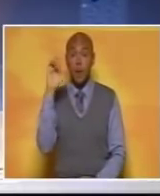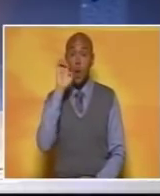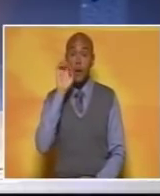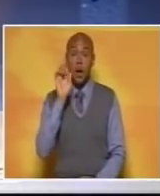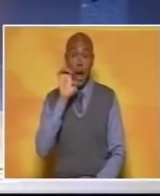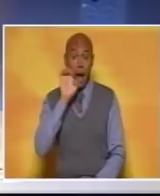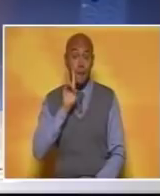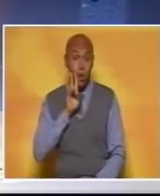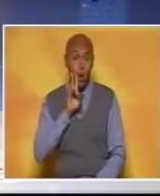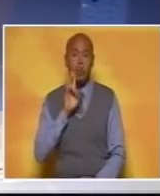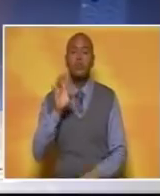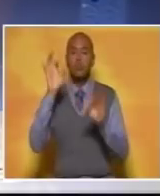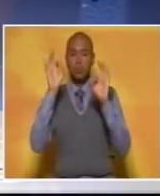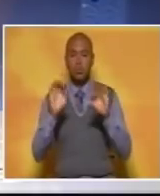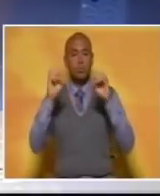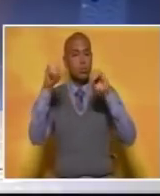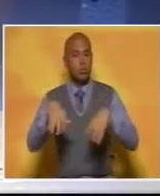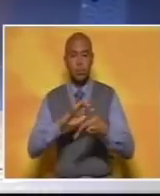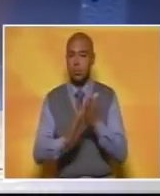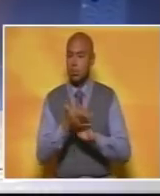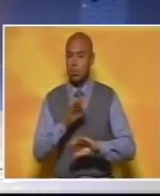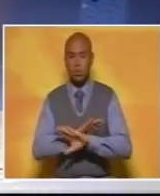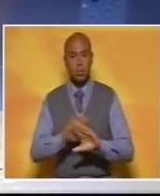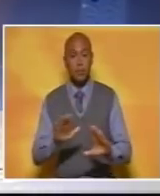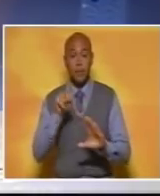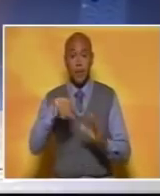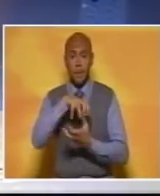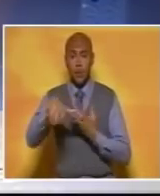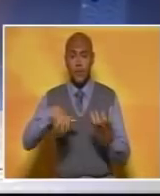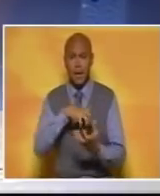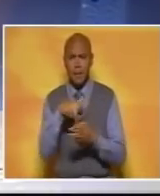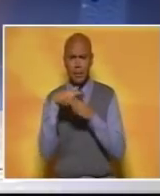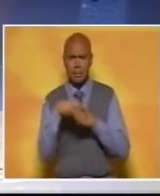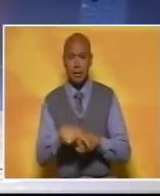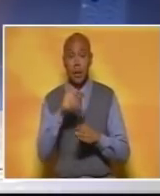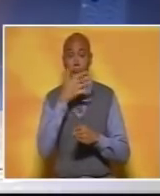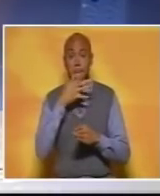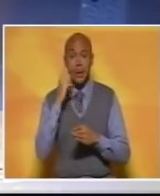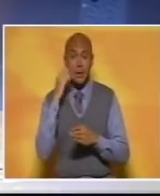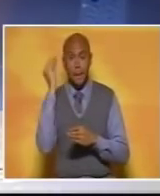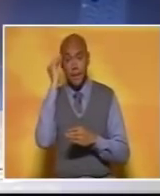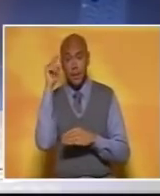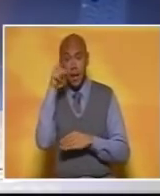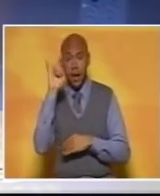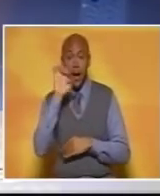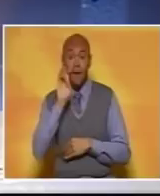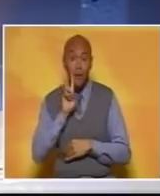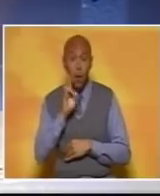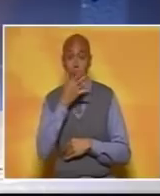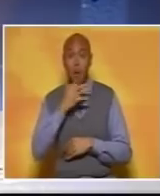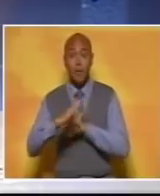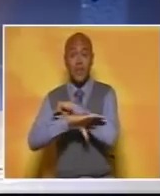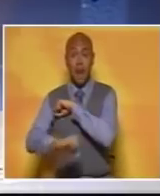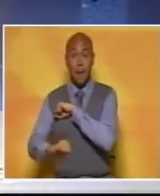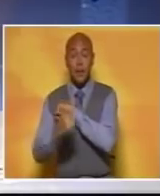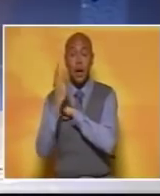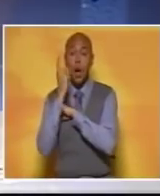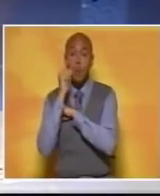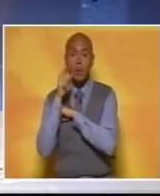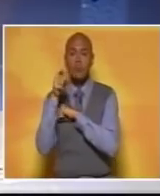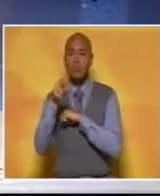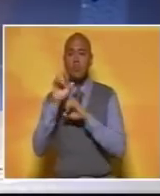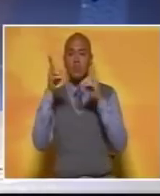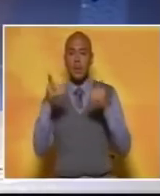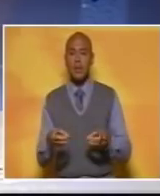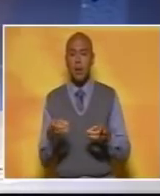Morales renunció a la presidencia tras las tensiones políticas en la nación por presunto fraude electoral. Morales aseguró que esta medida la tomó